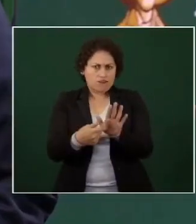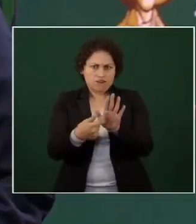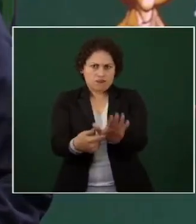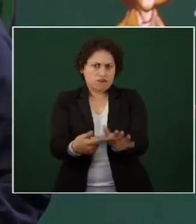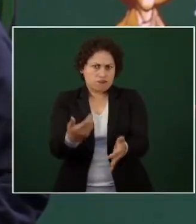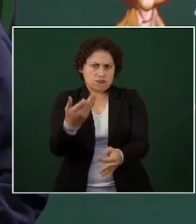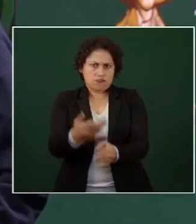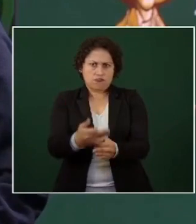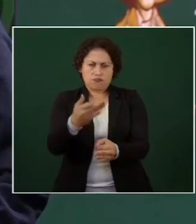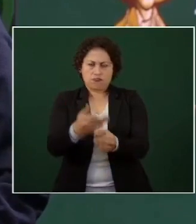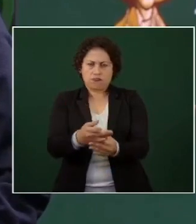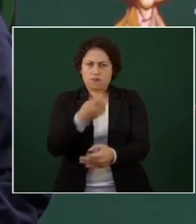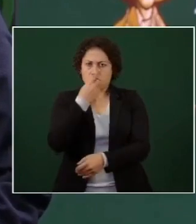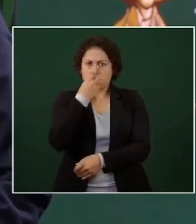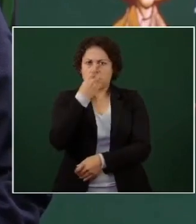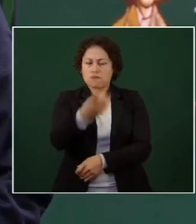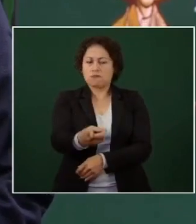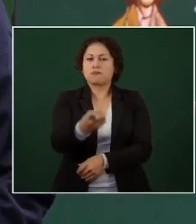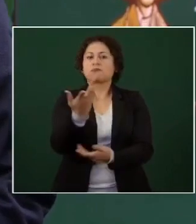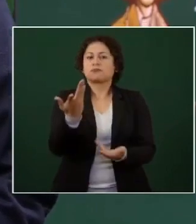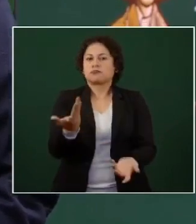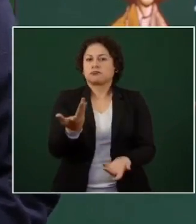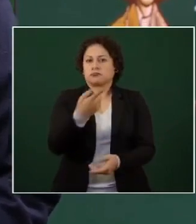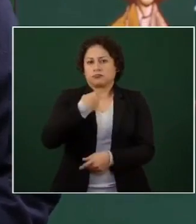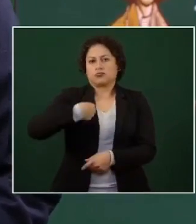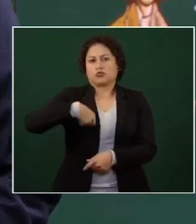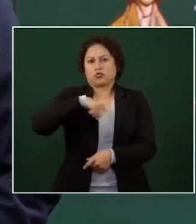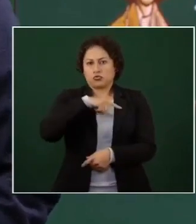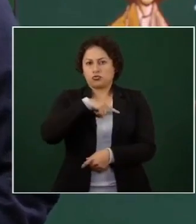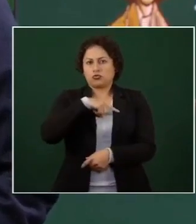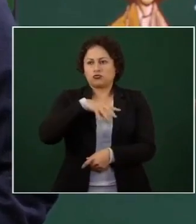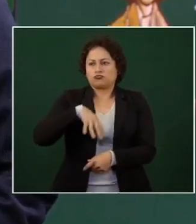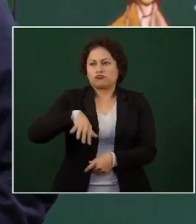Nosotros vamos a buscar,